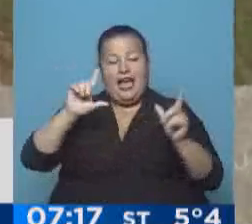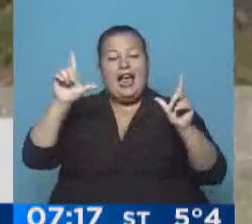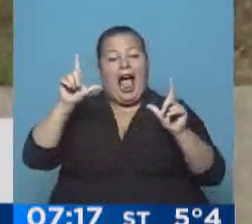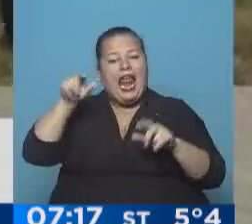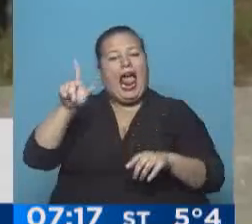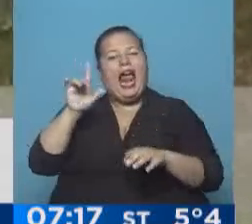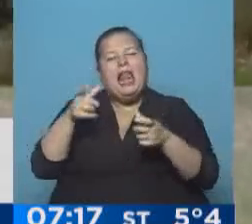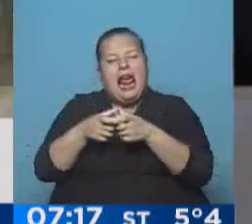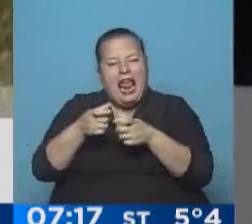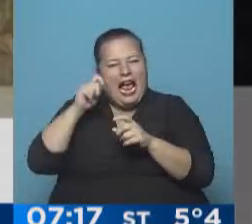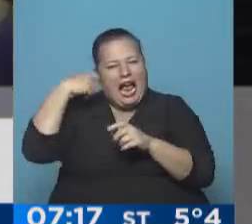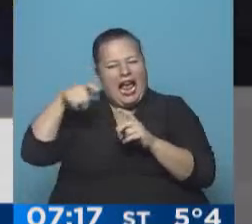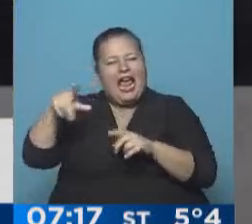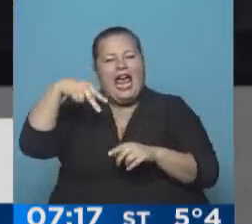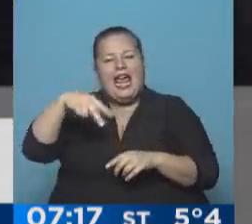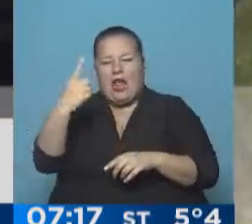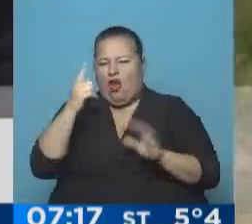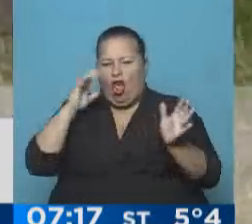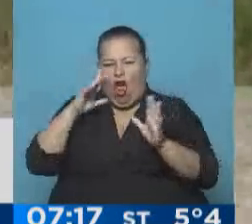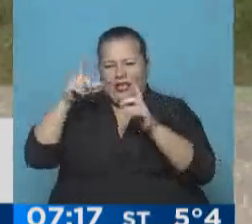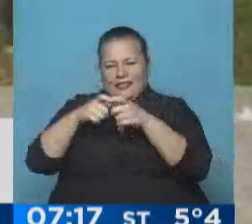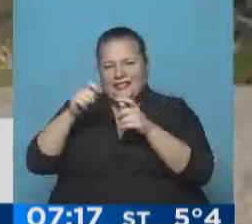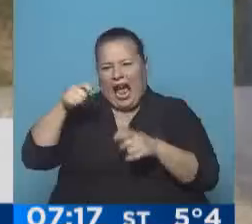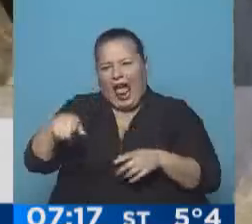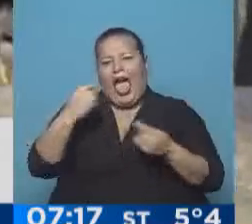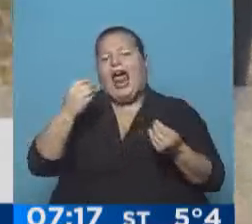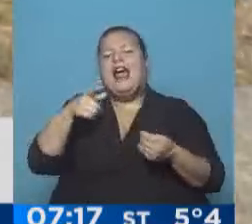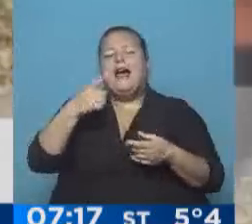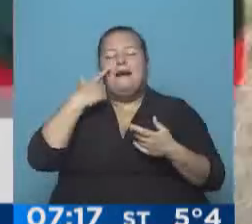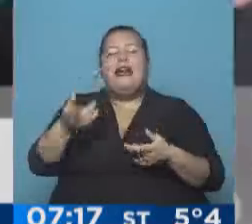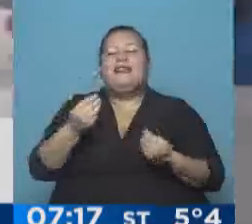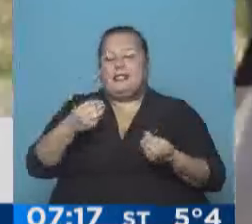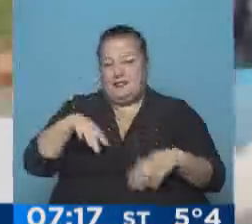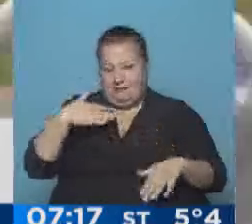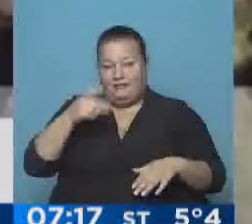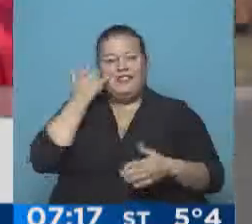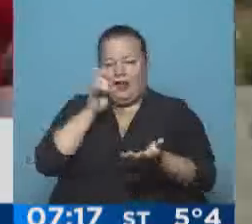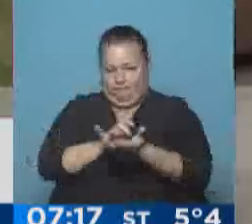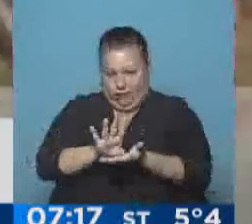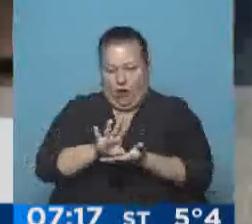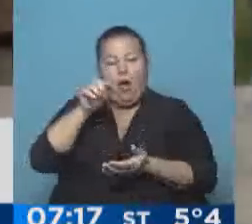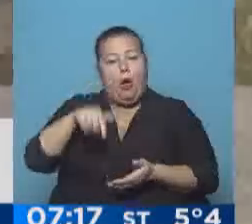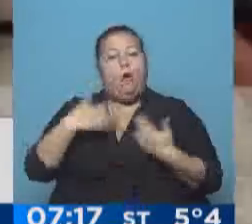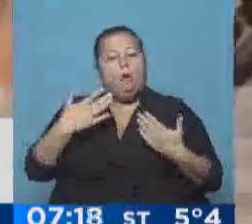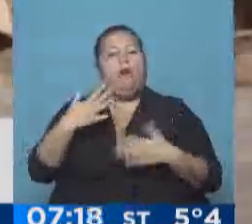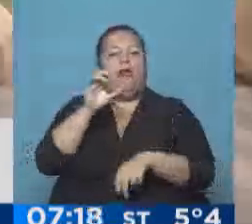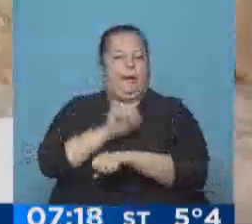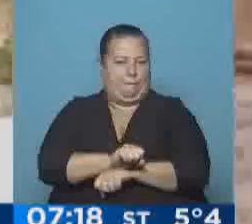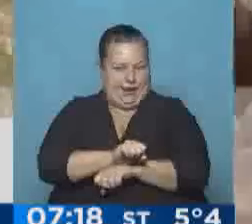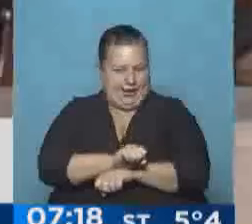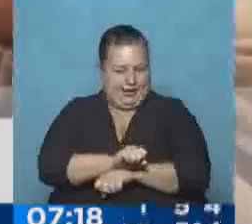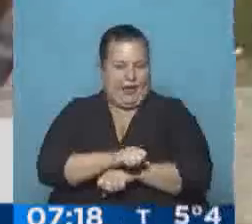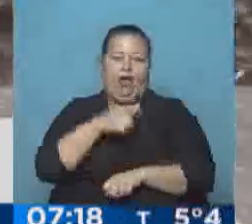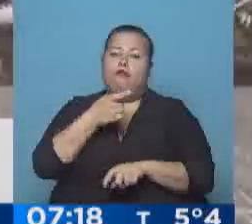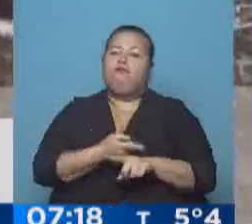un canal mínimo, muy pequeño, nadie lo conocía, lo conocía, porque para que tengan idea de la dimensión, ya fue despedida, pero ahora podría ir presa